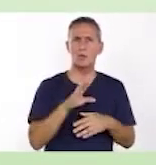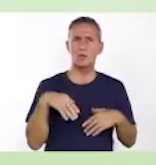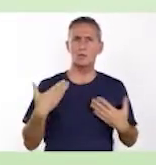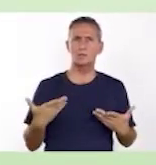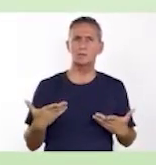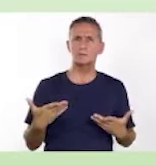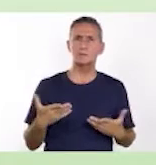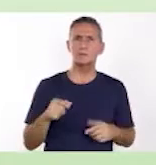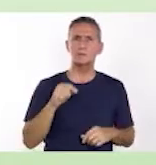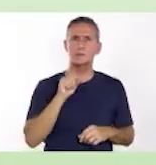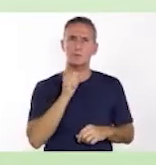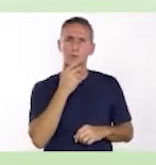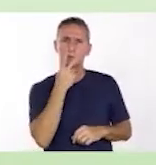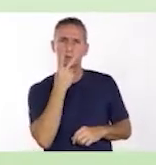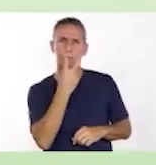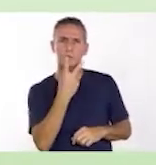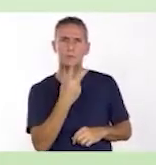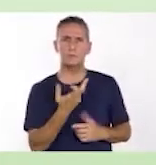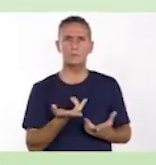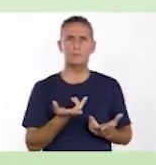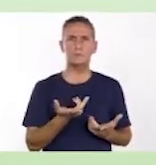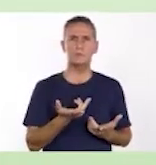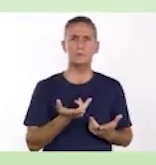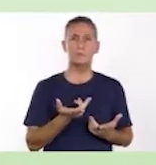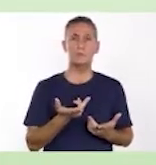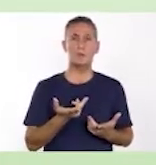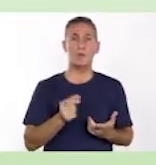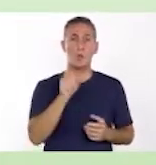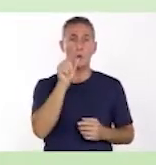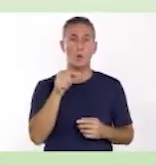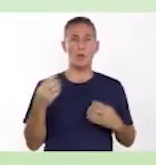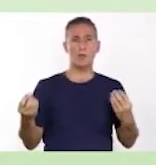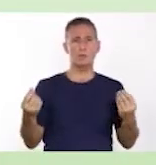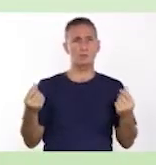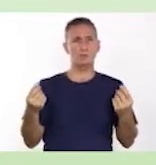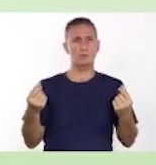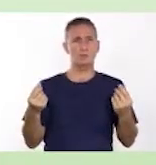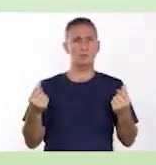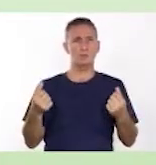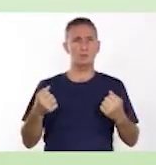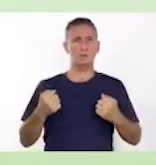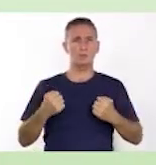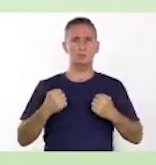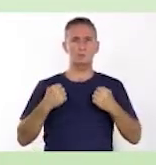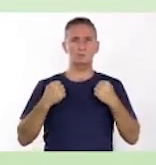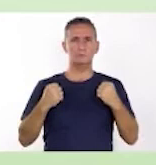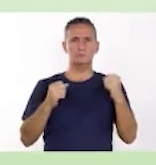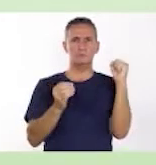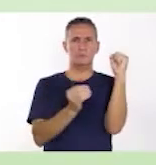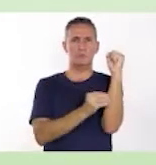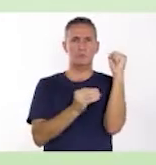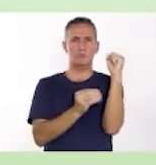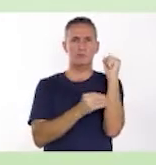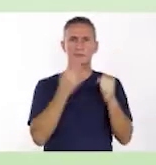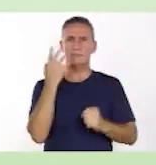centra en el vínculo entre Orgón, un burgués adinerado y autoritario con su familia,